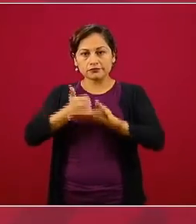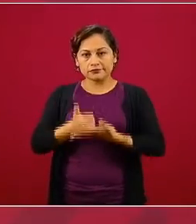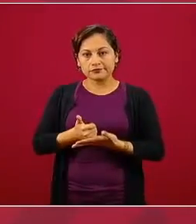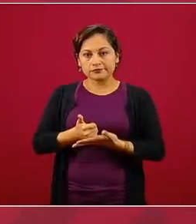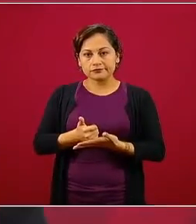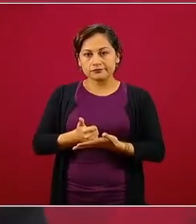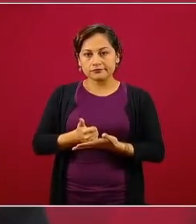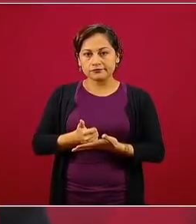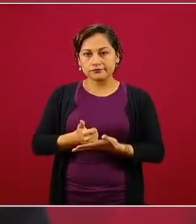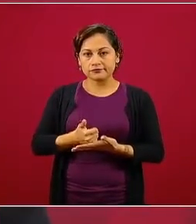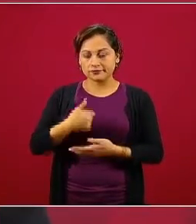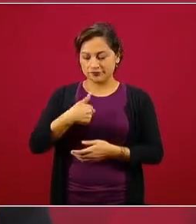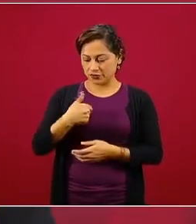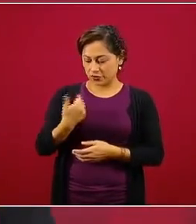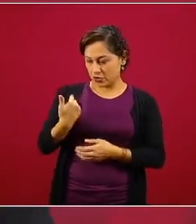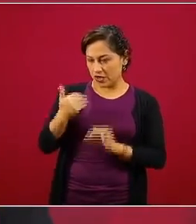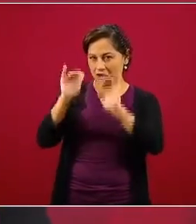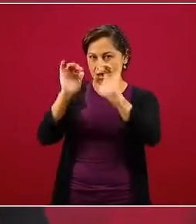el ensayo,